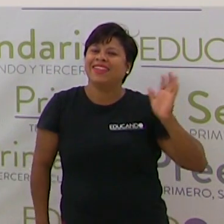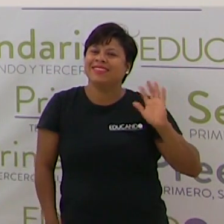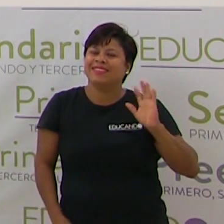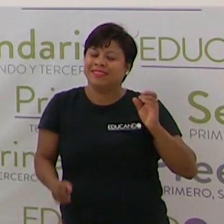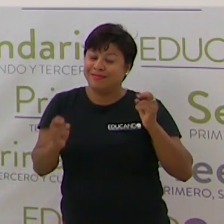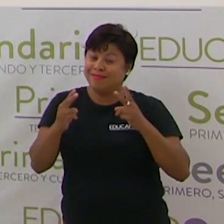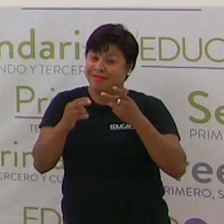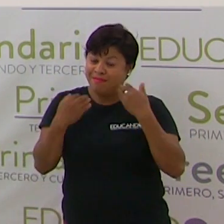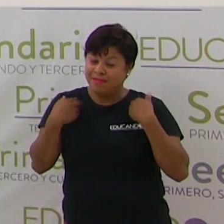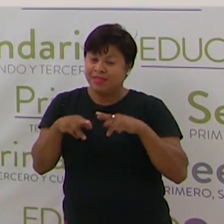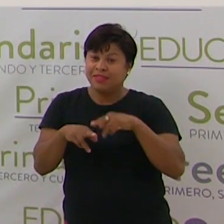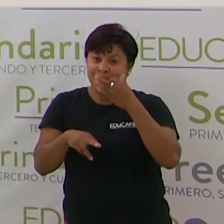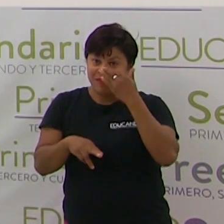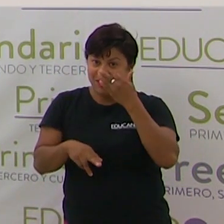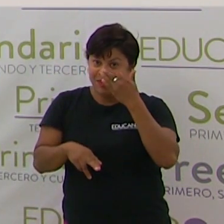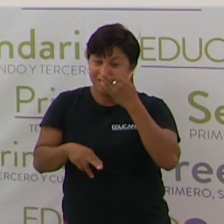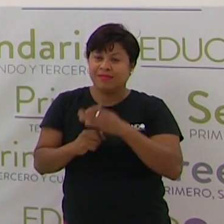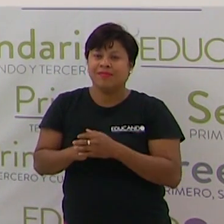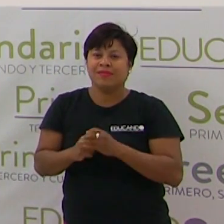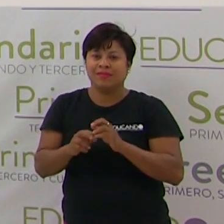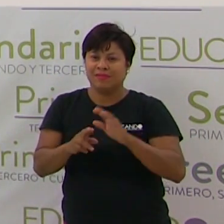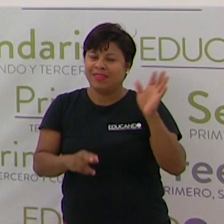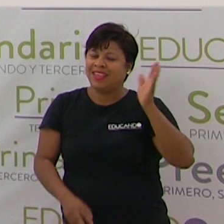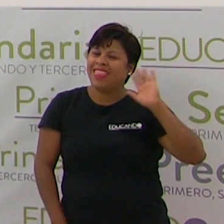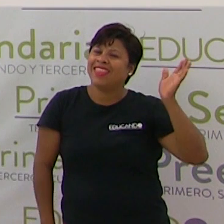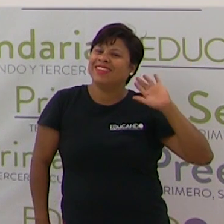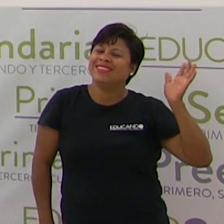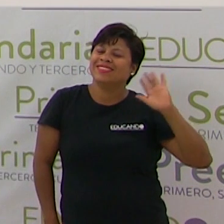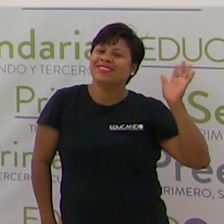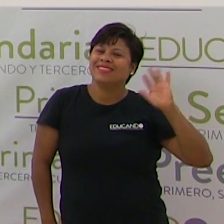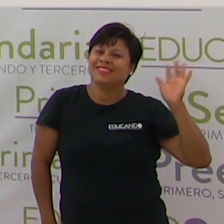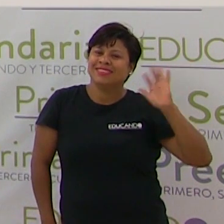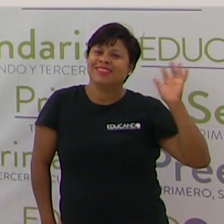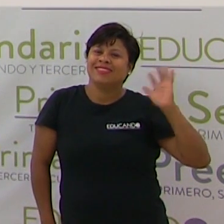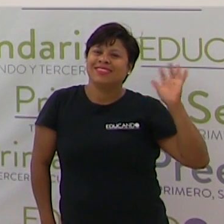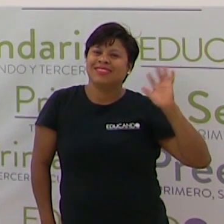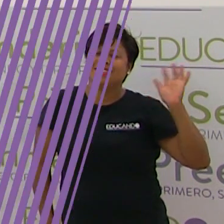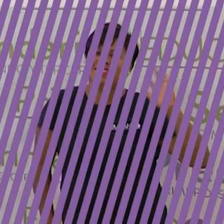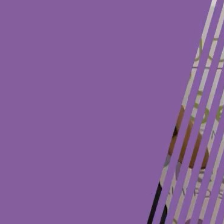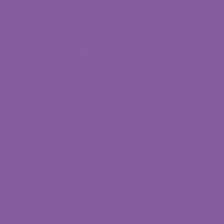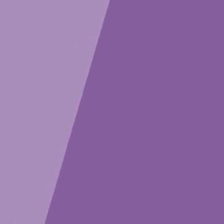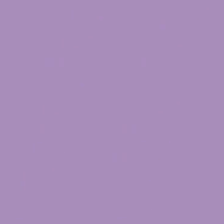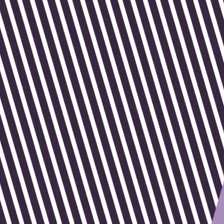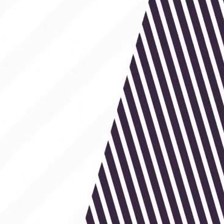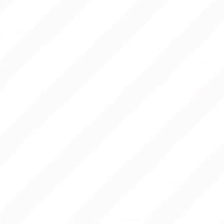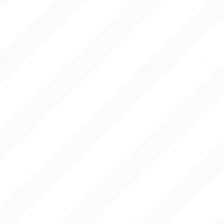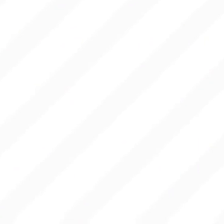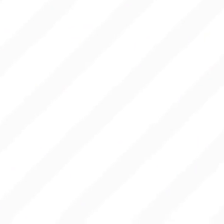Contigo, la maestra Floribel Díaz Cedillo se despide. Bye. Adiós.